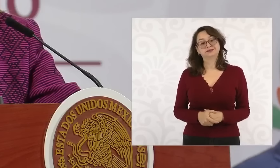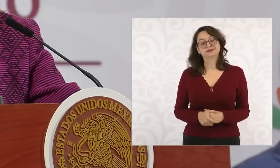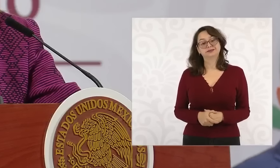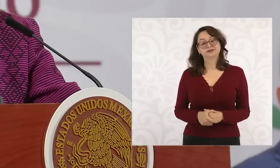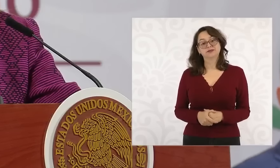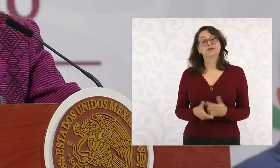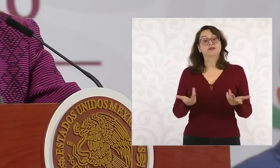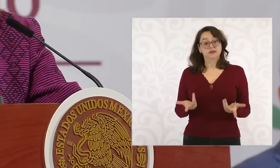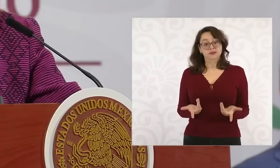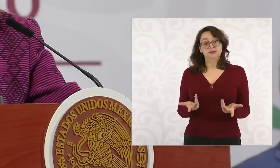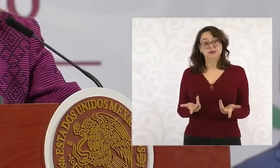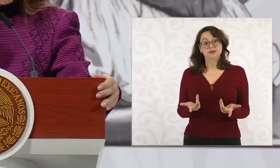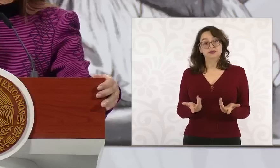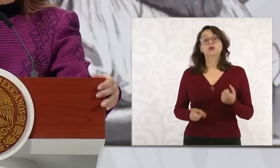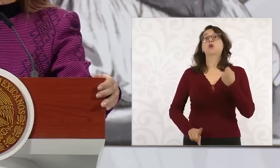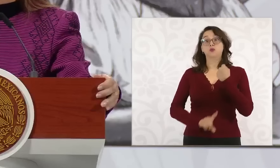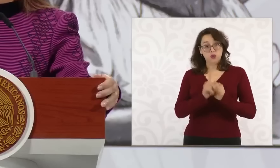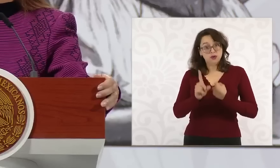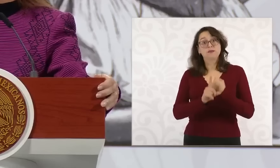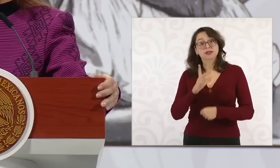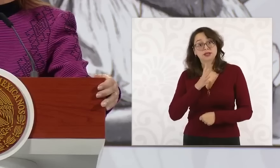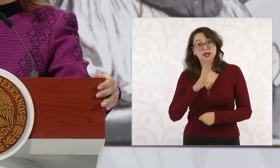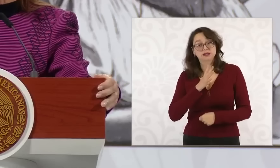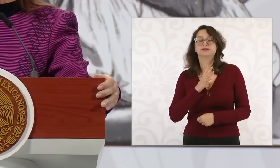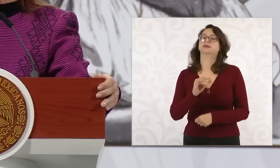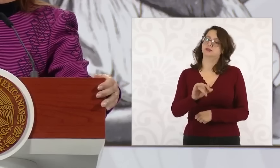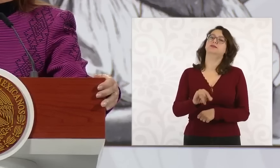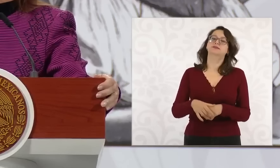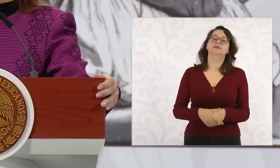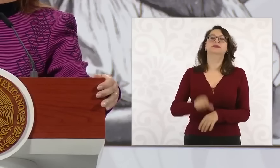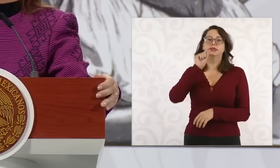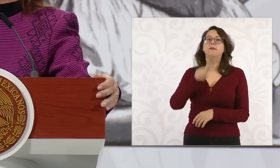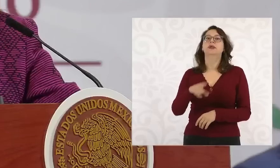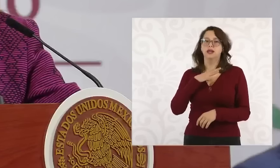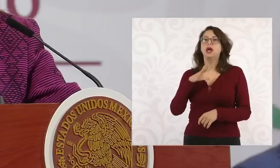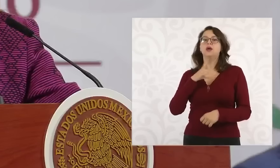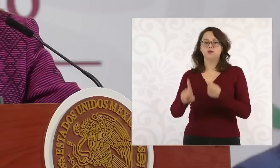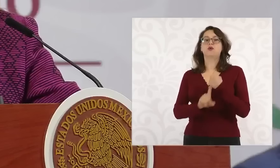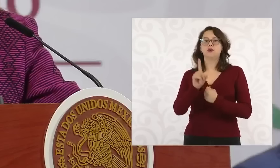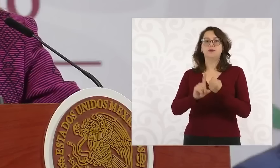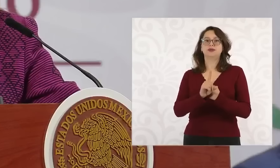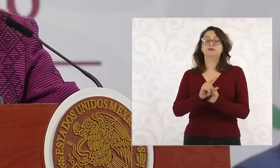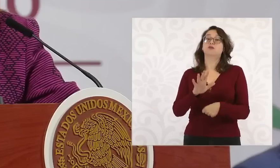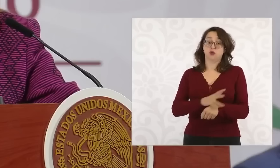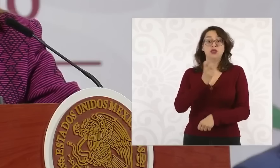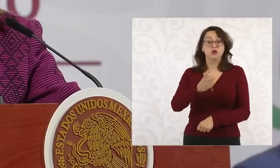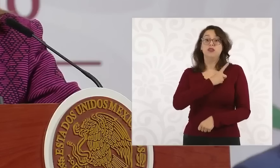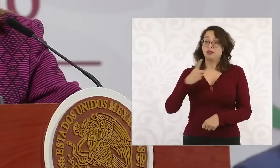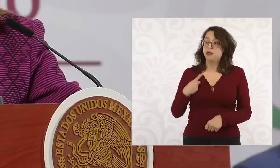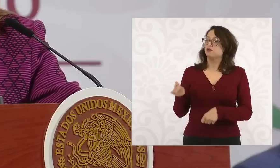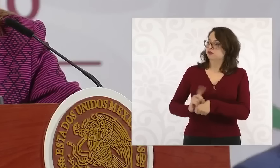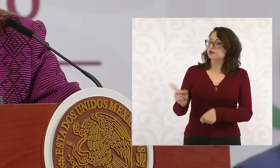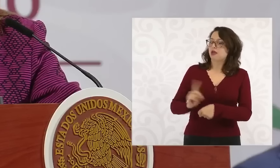Sí. Y hay problemas también, claro que hay problemas en México, pero para eso estamos, para trabajar